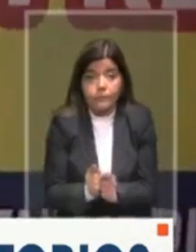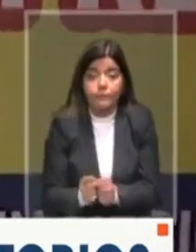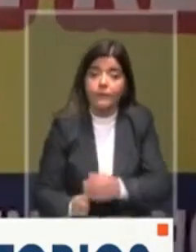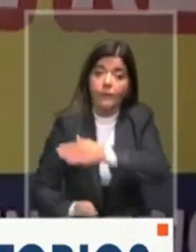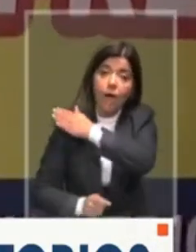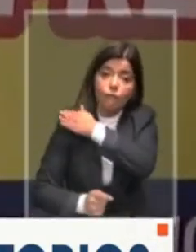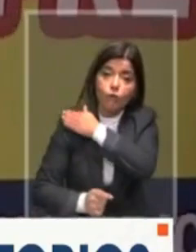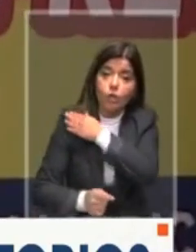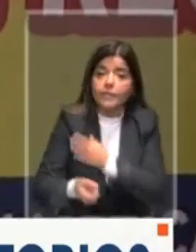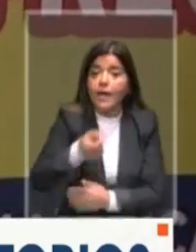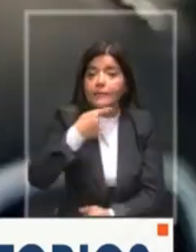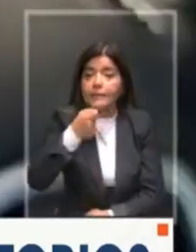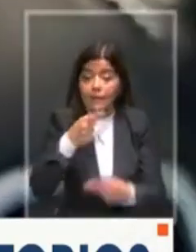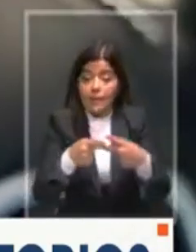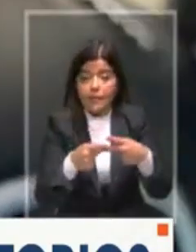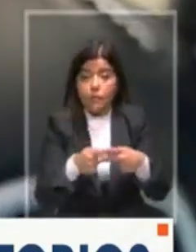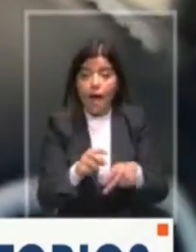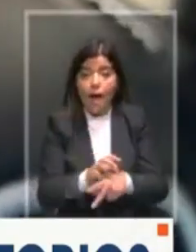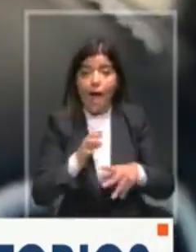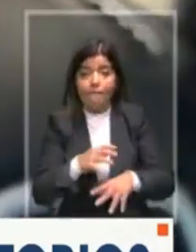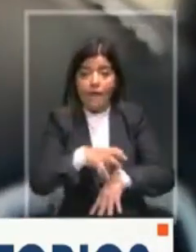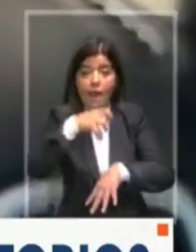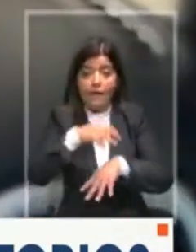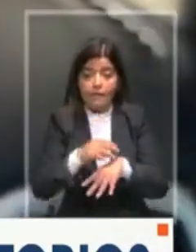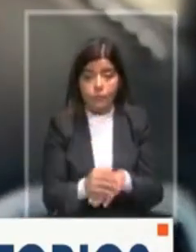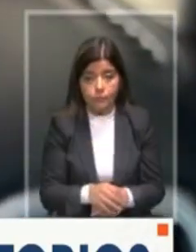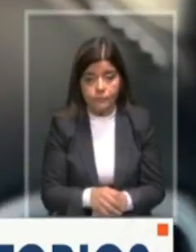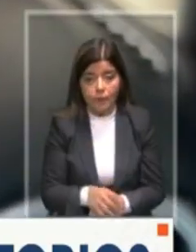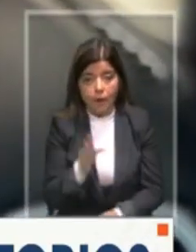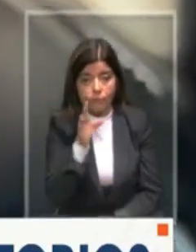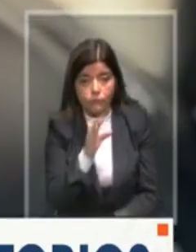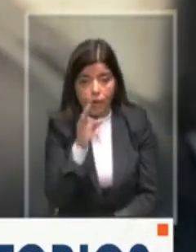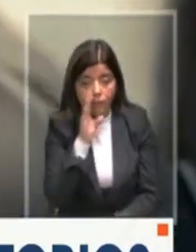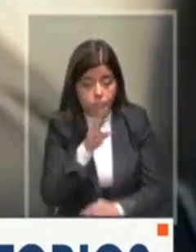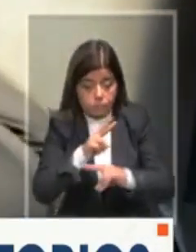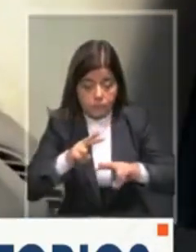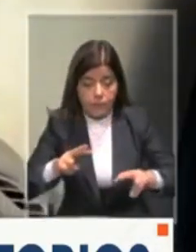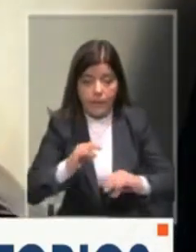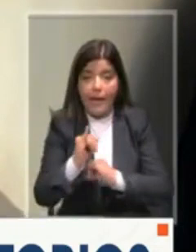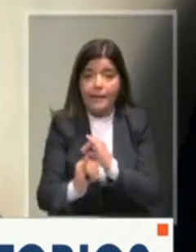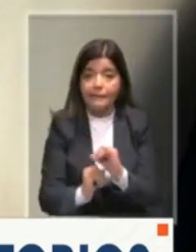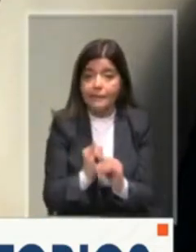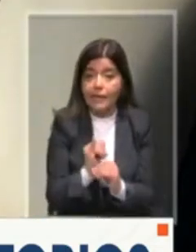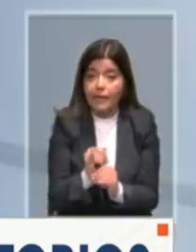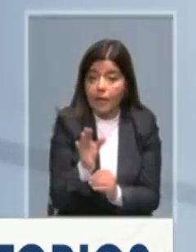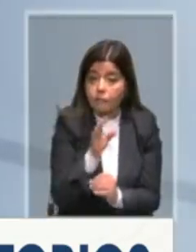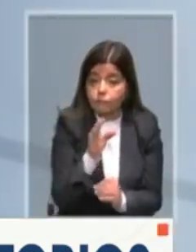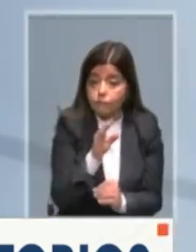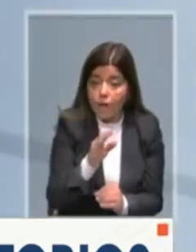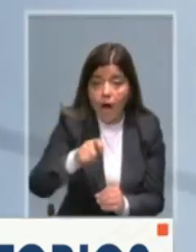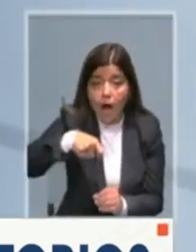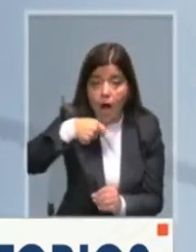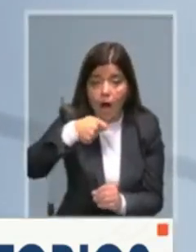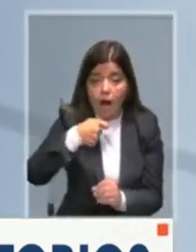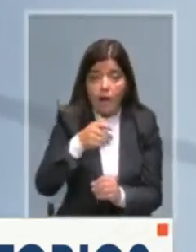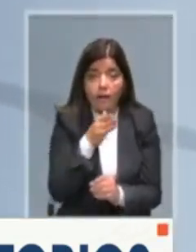Bronquitis, salbutamol y es antialérgico. Seguimos en búsqueda, miramos por internet si encontrábamos el jarabe. En algunas farmacias